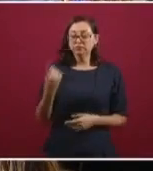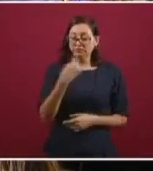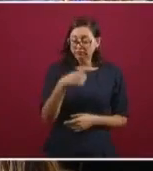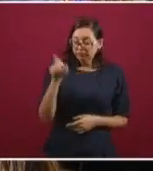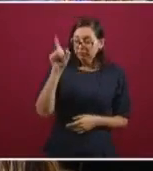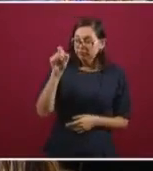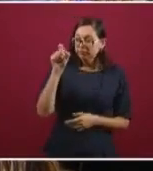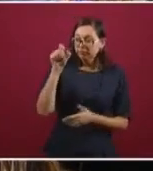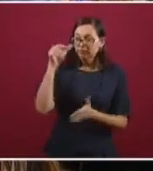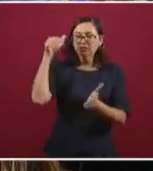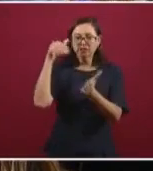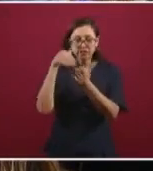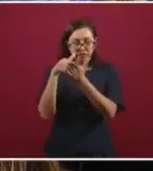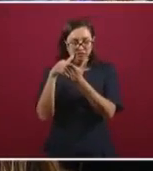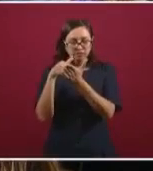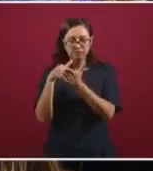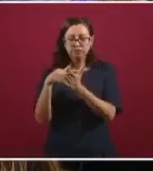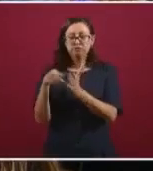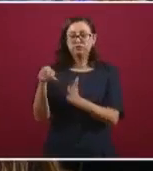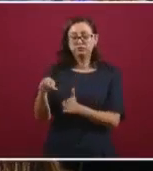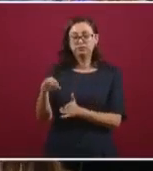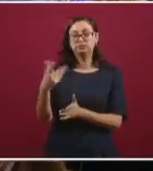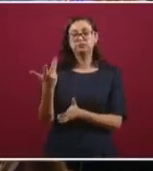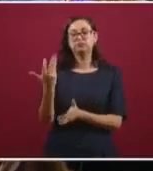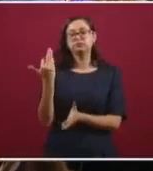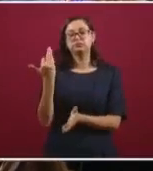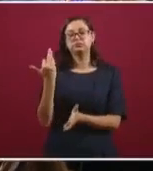120.000 hay un déficit